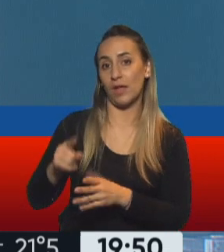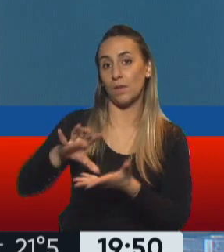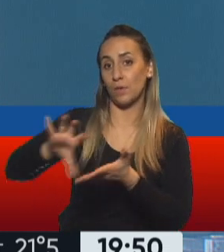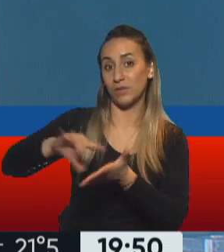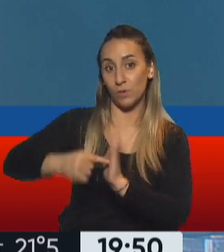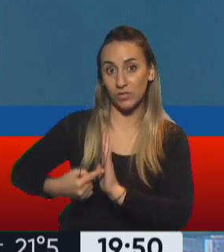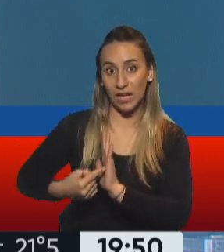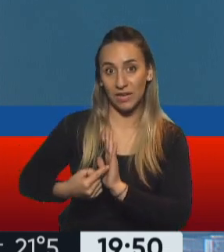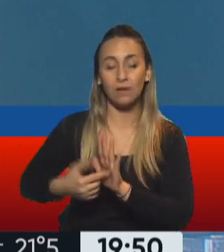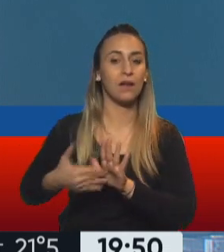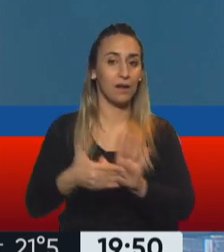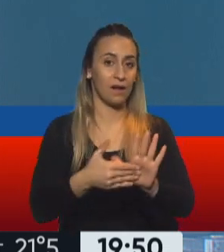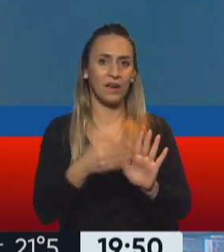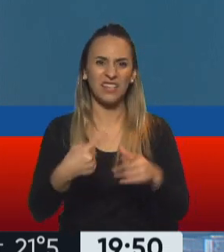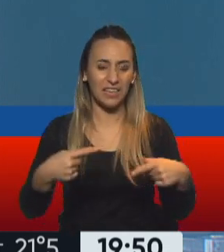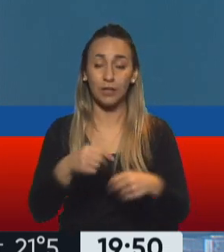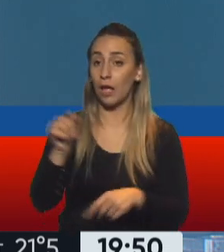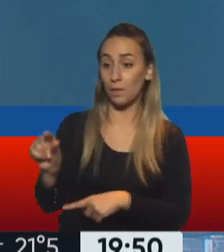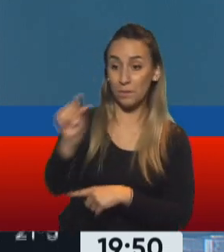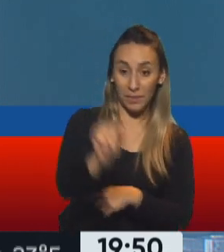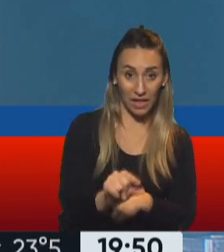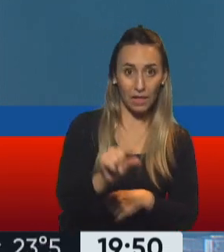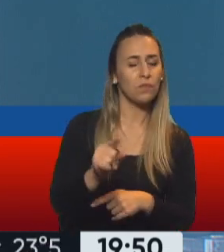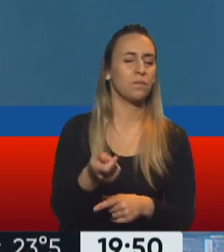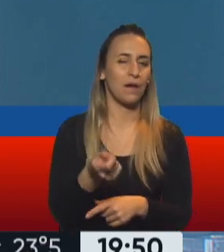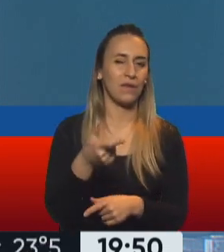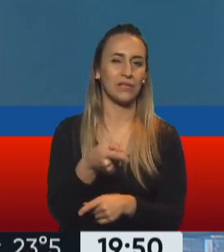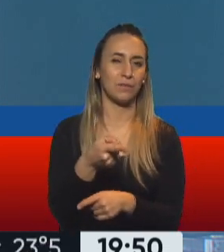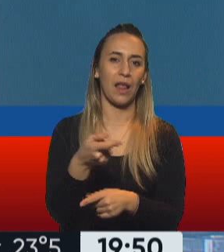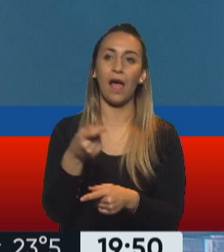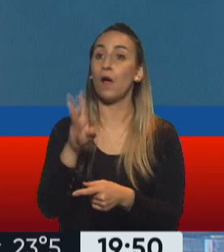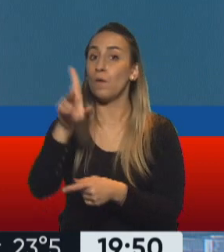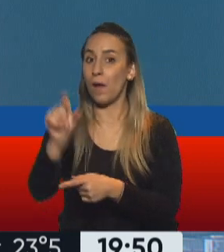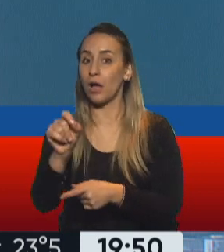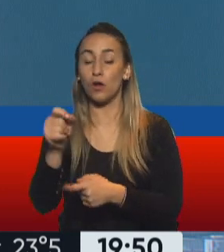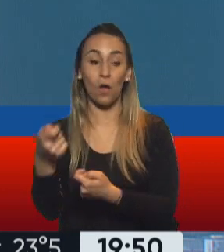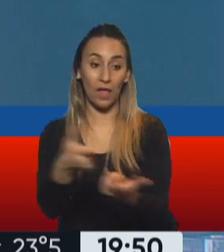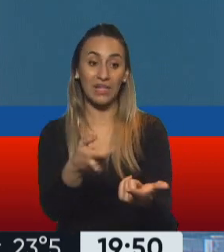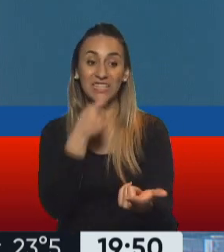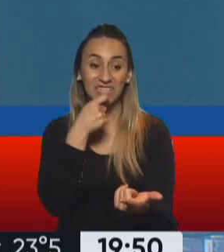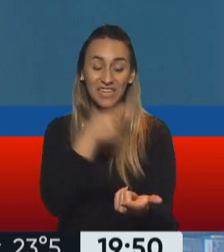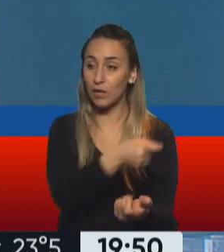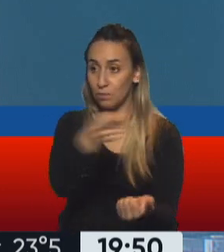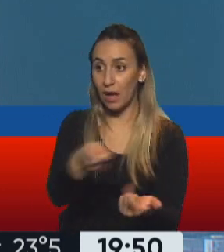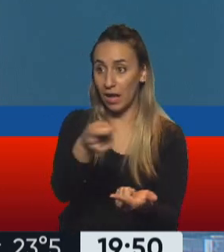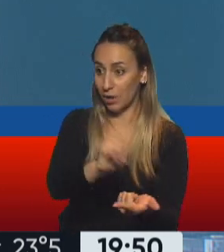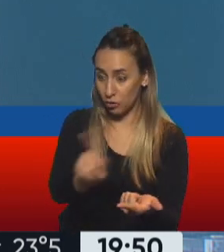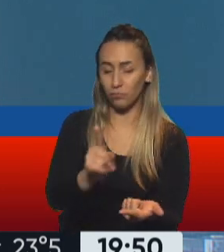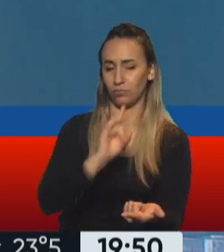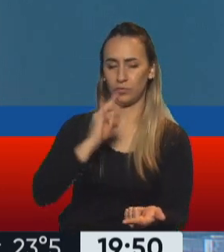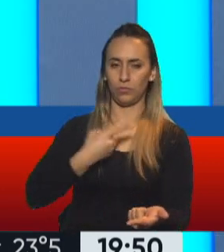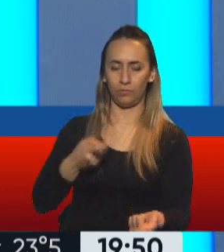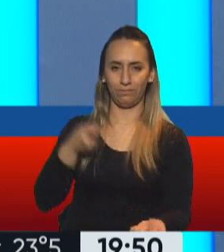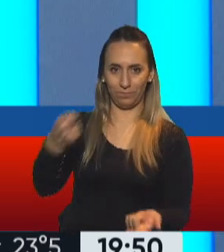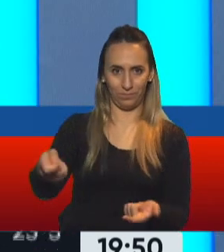que ese crédito tiene mayores facilidades para que el banco se lo dé sé que está la garantía del estado nacional y provincial para sacarlo